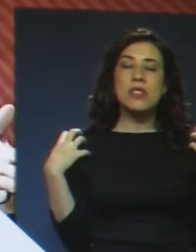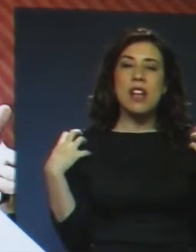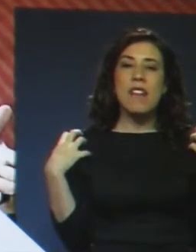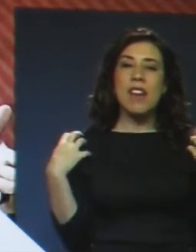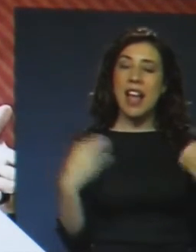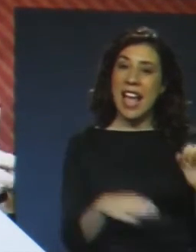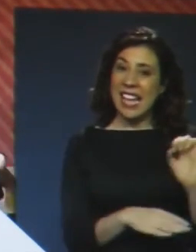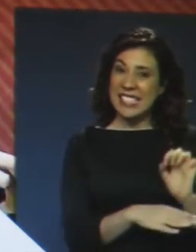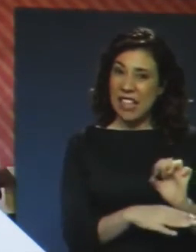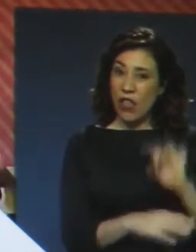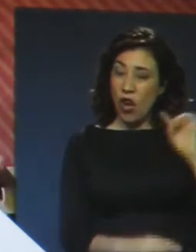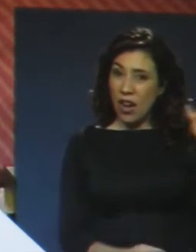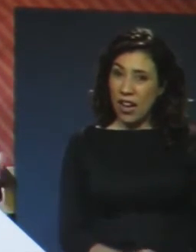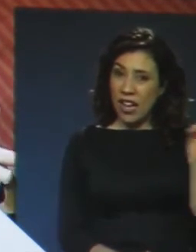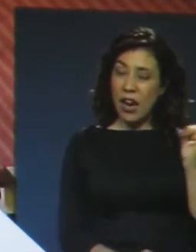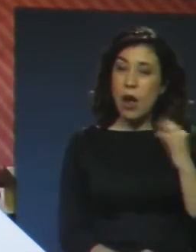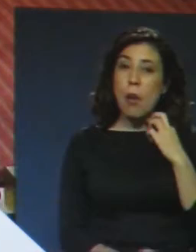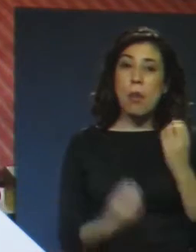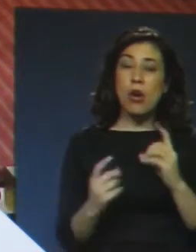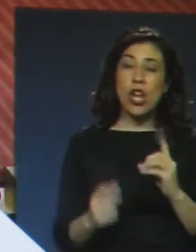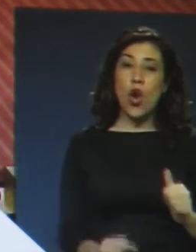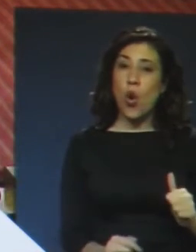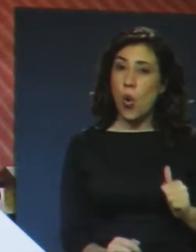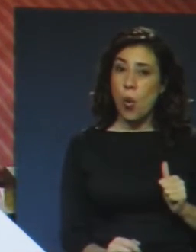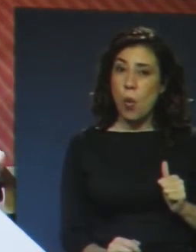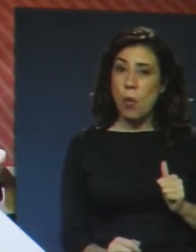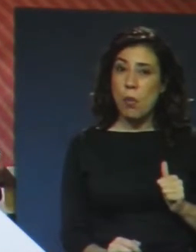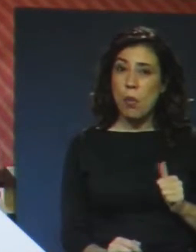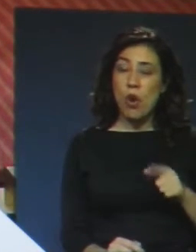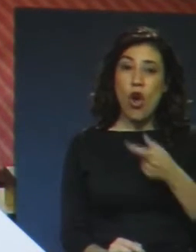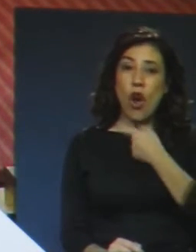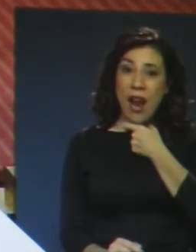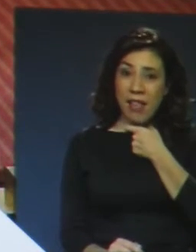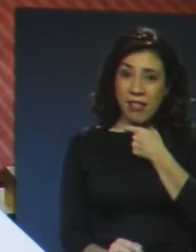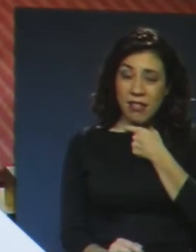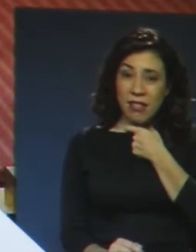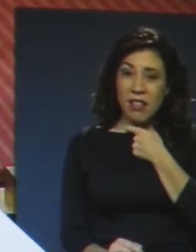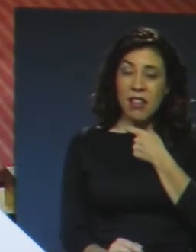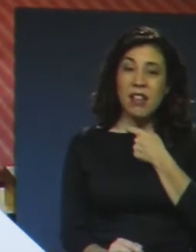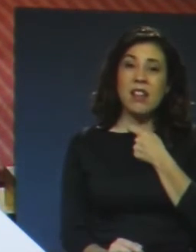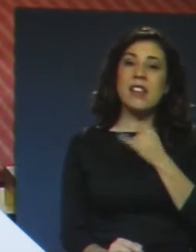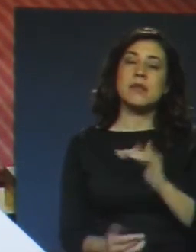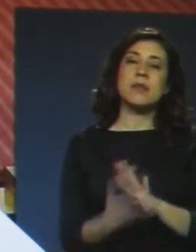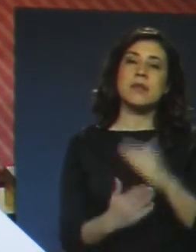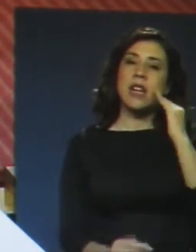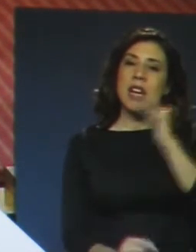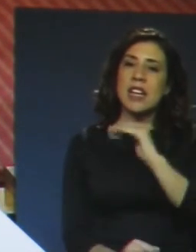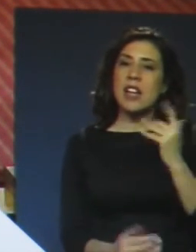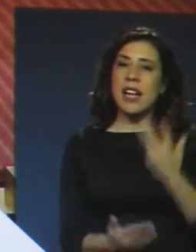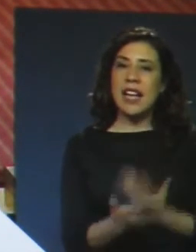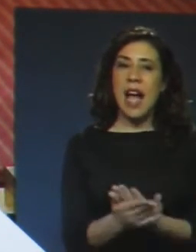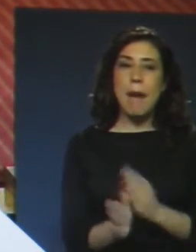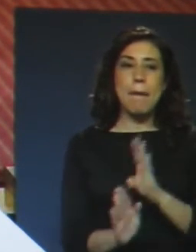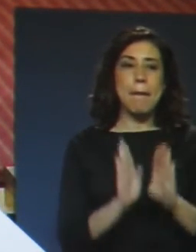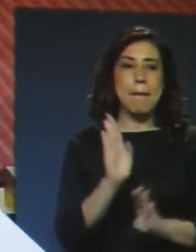¿El Estado en general? ¿Por no haber cumplido su rol de garante? En el caso de niños que cuentan con